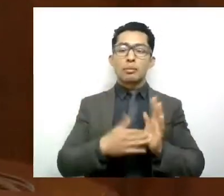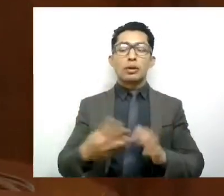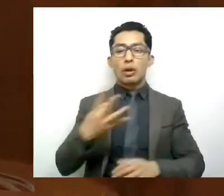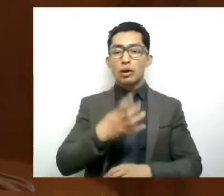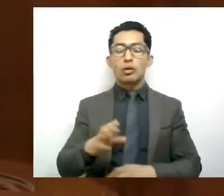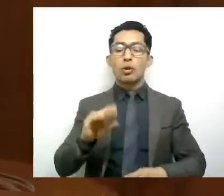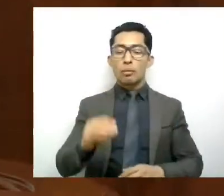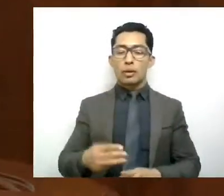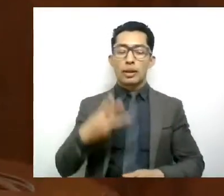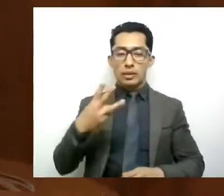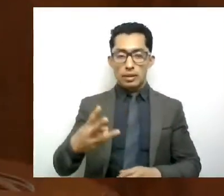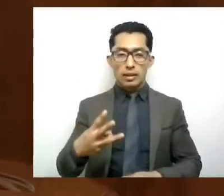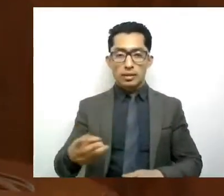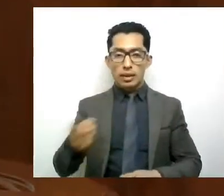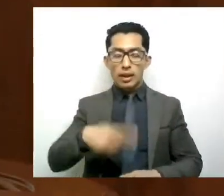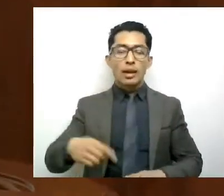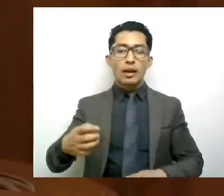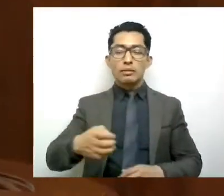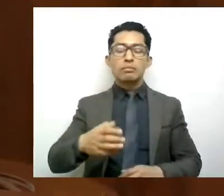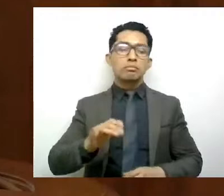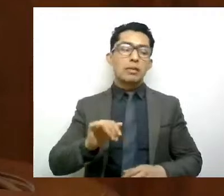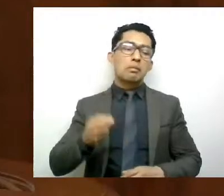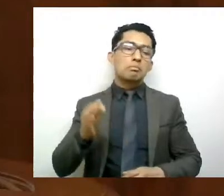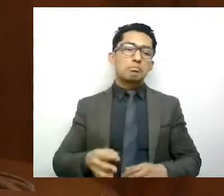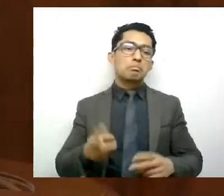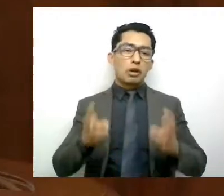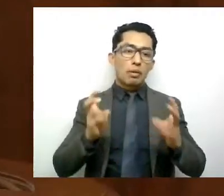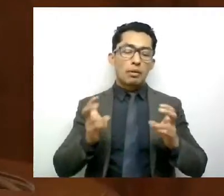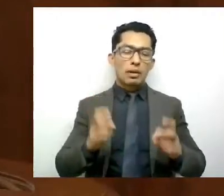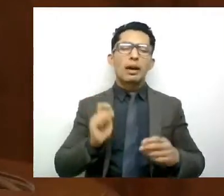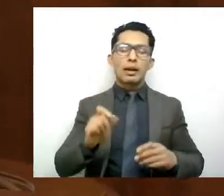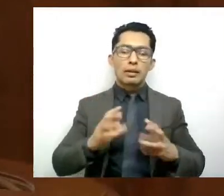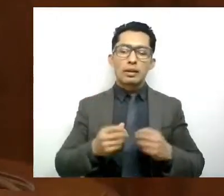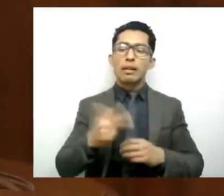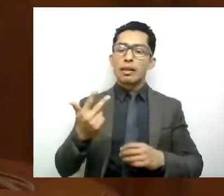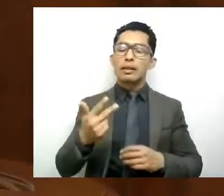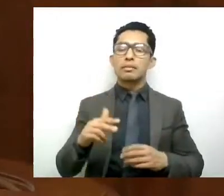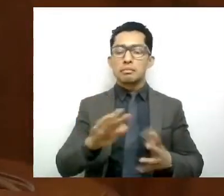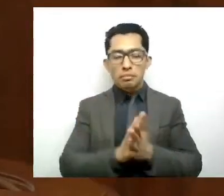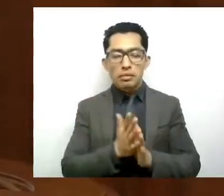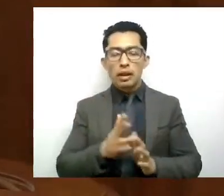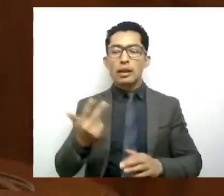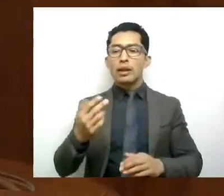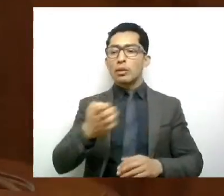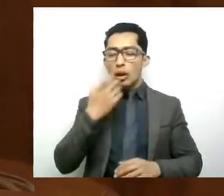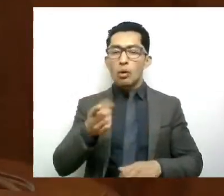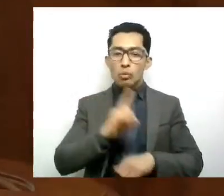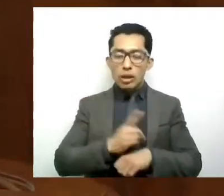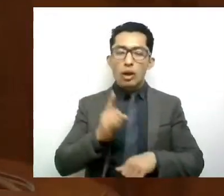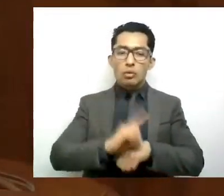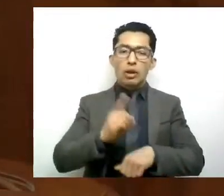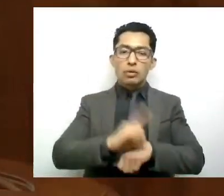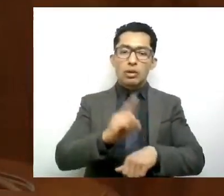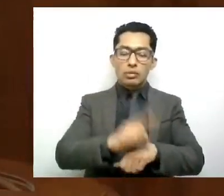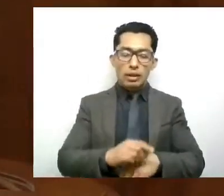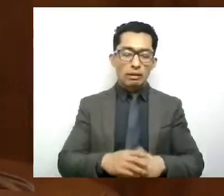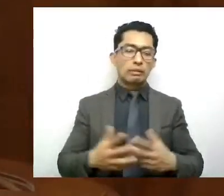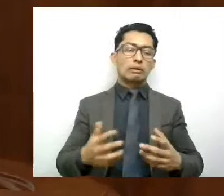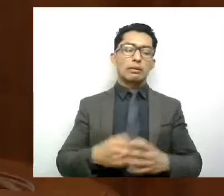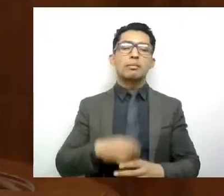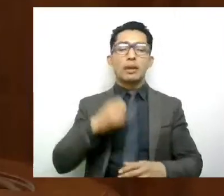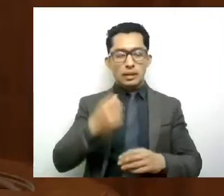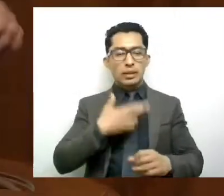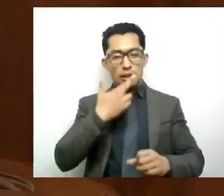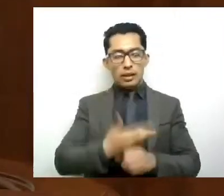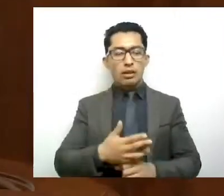5,493 fueron robadas, un promedio de 13 planteles al día. Por su parte, el secretario